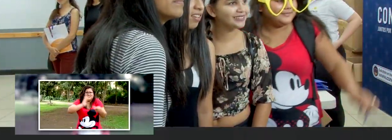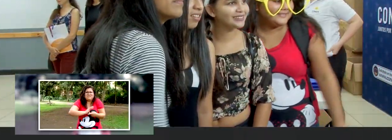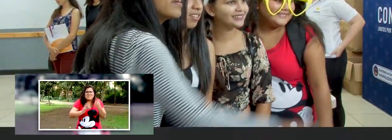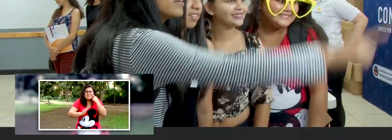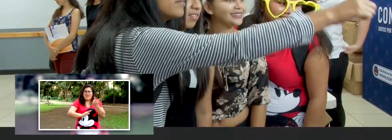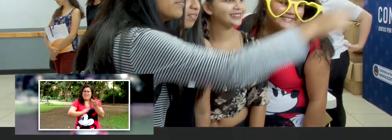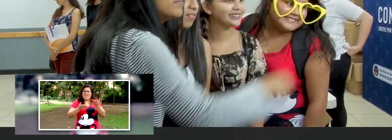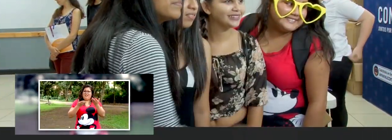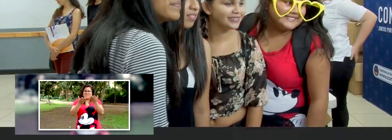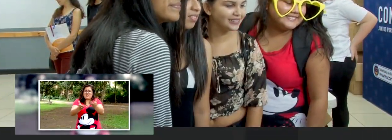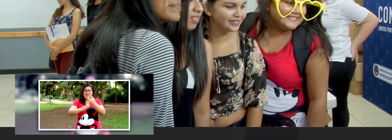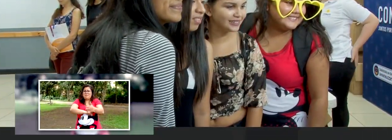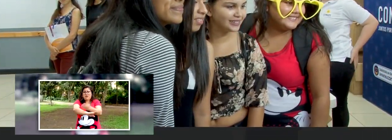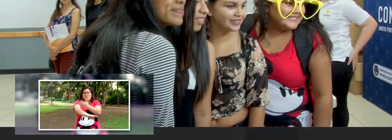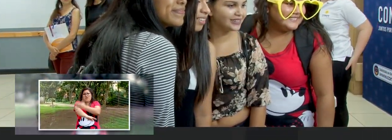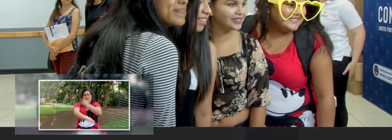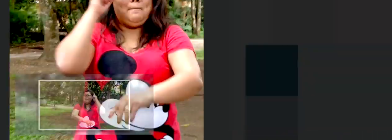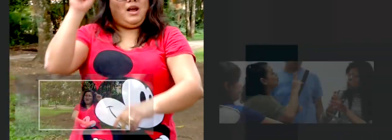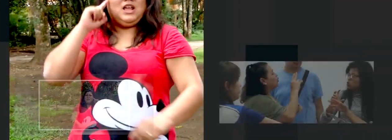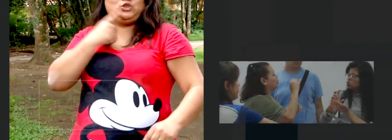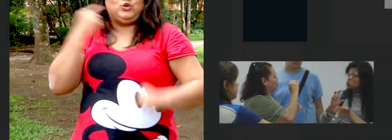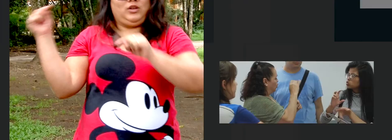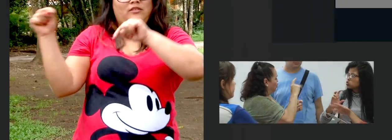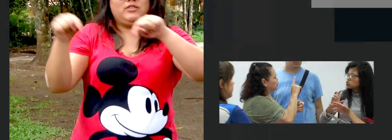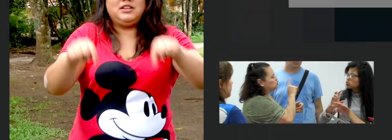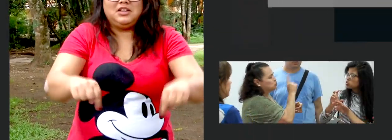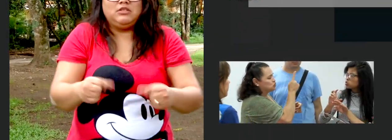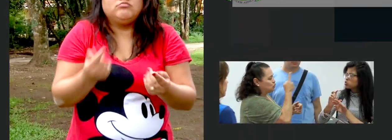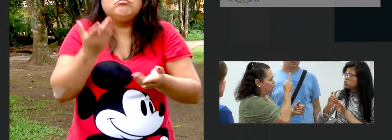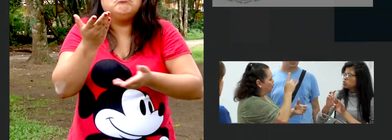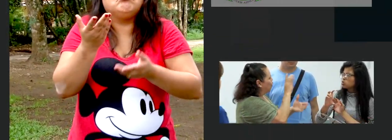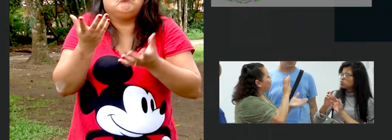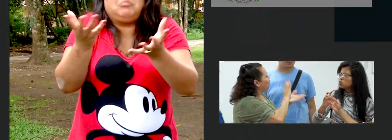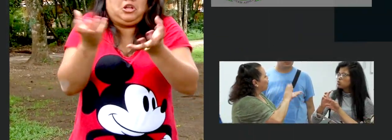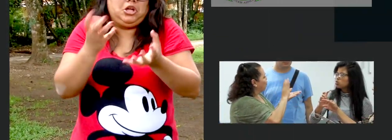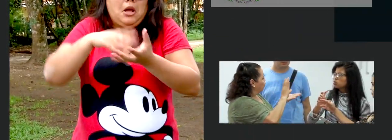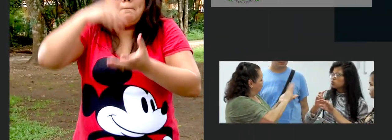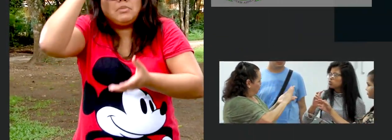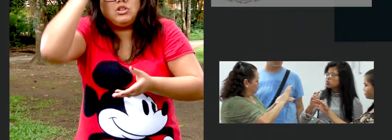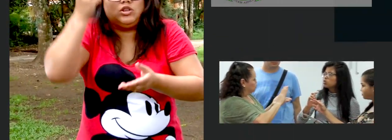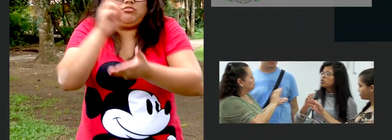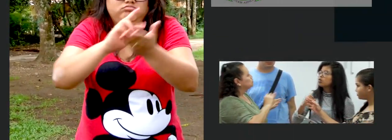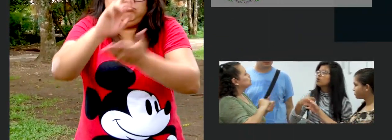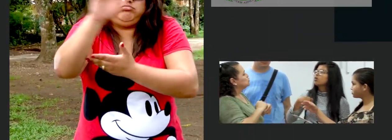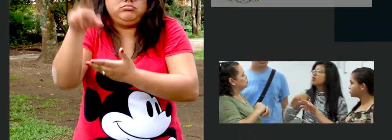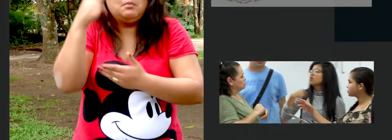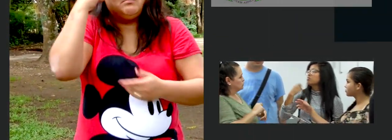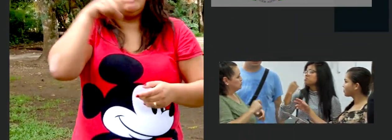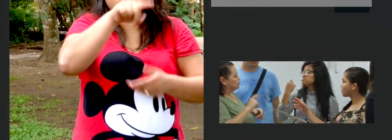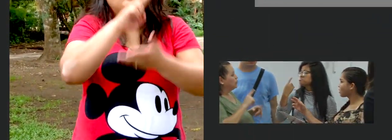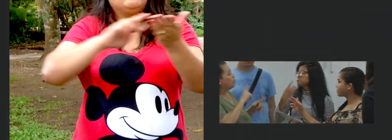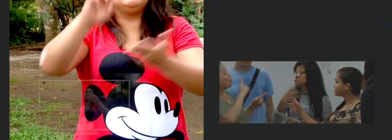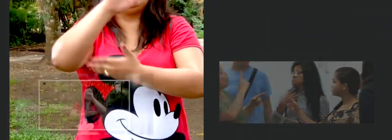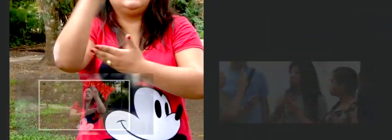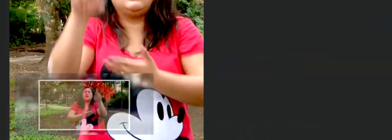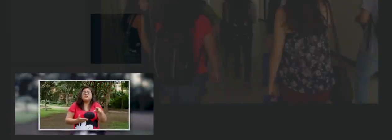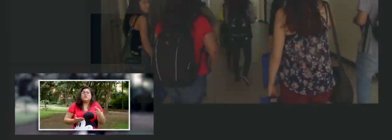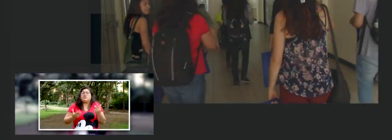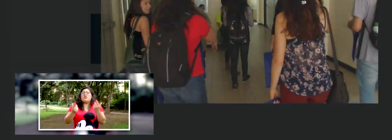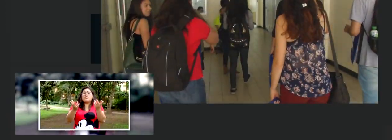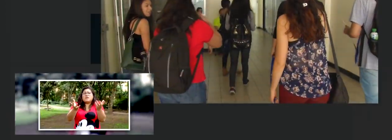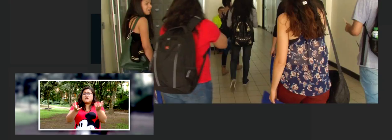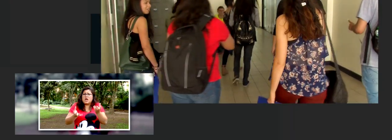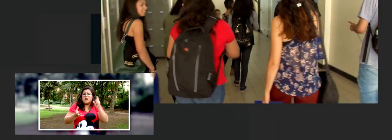tiene un gran significado para mí, para mejorar, para que las personas sordas vengan y quieran aprender,